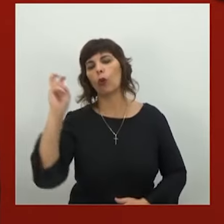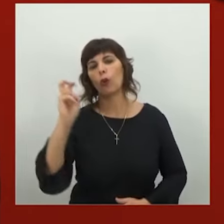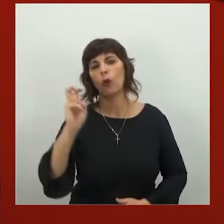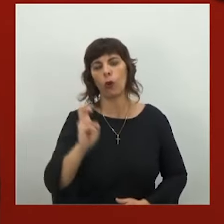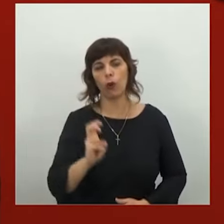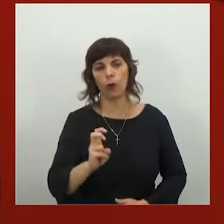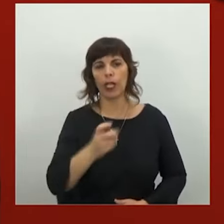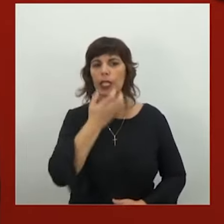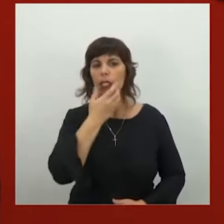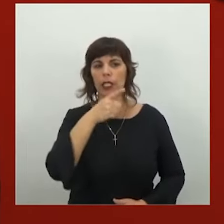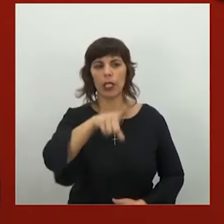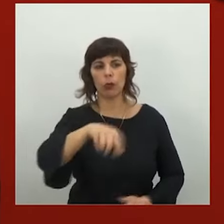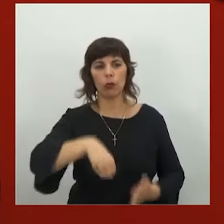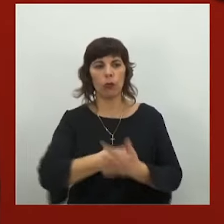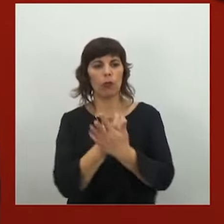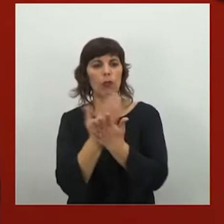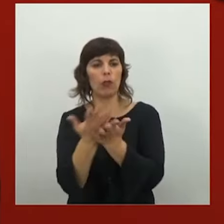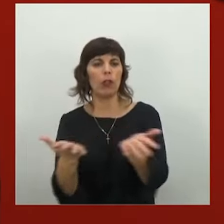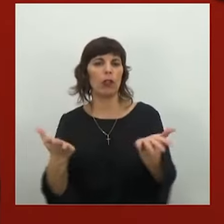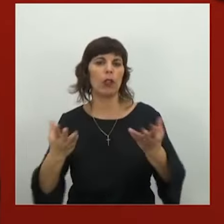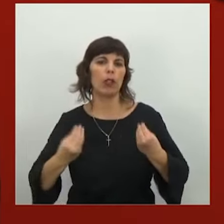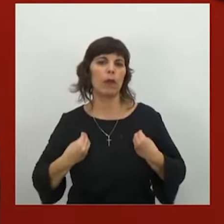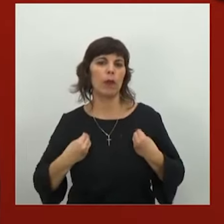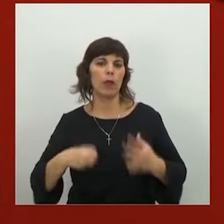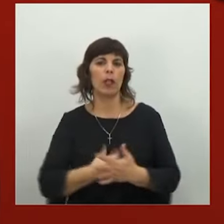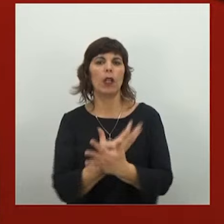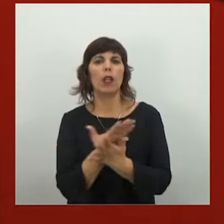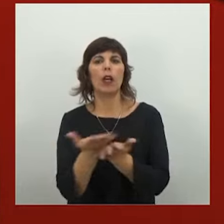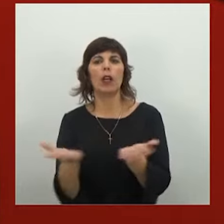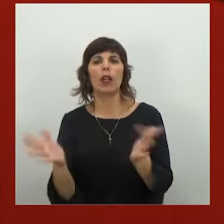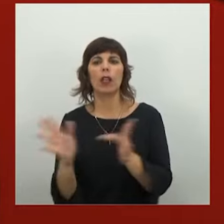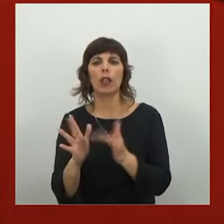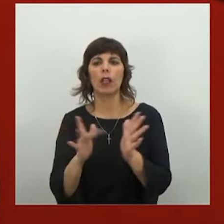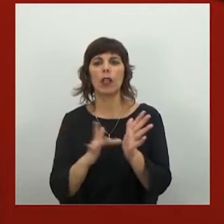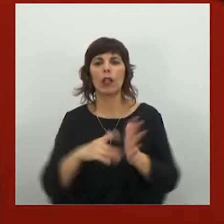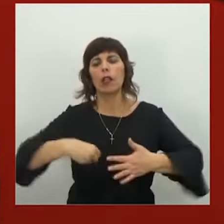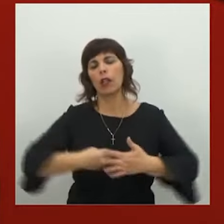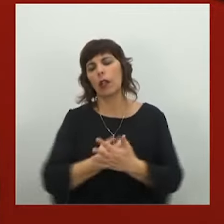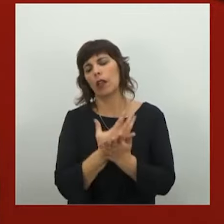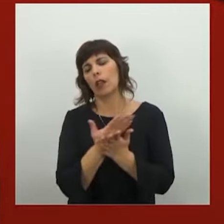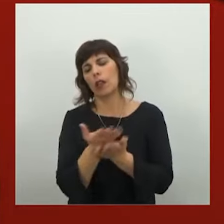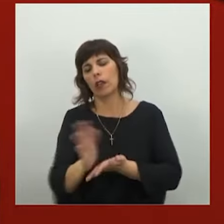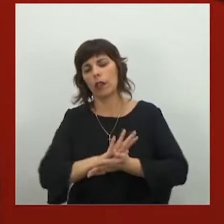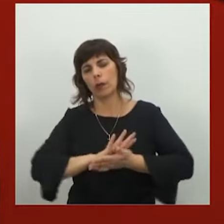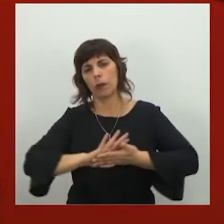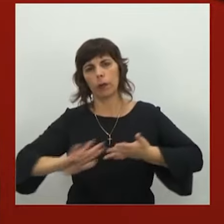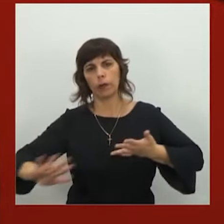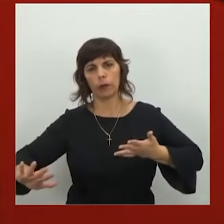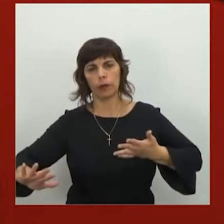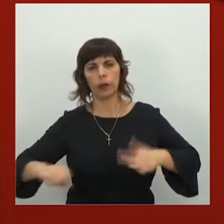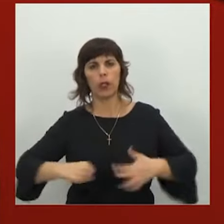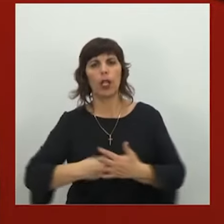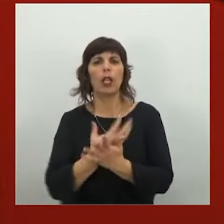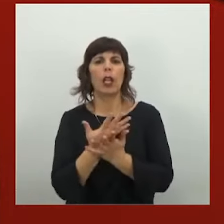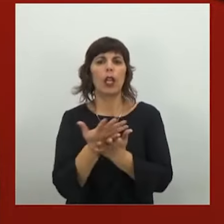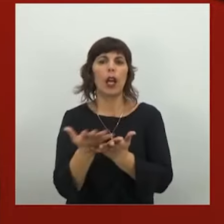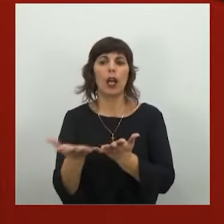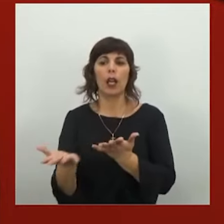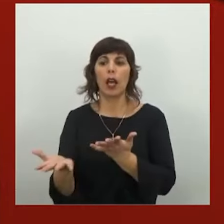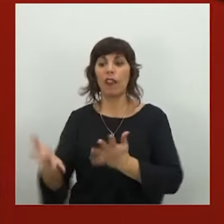de la gracia de Jesucristo, la infinita gracia, la gracia que convierte la